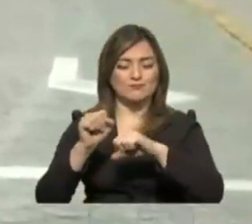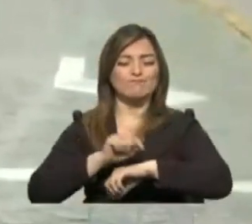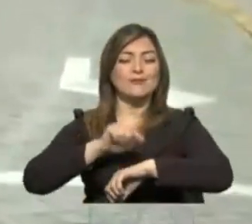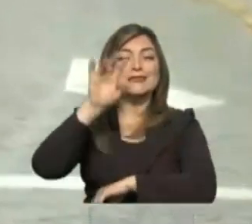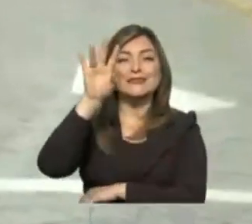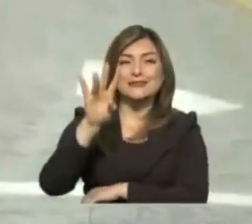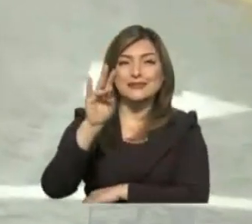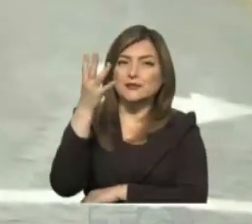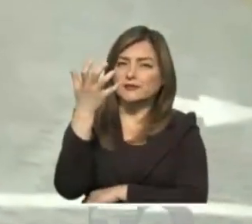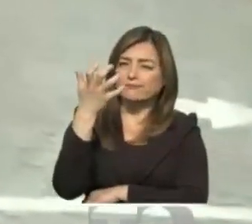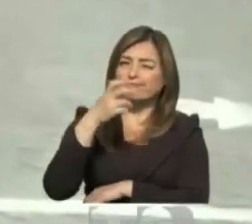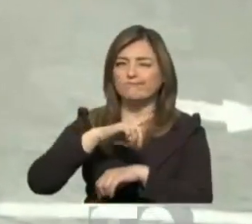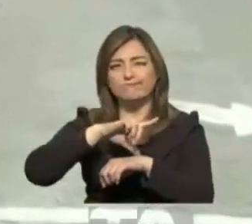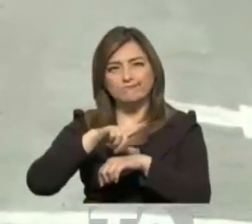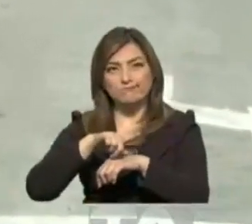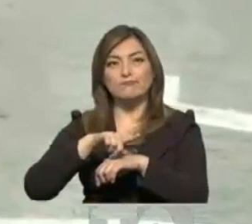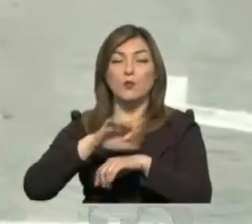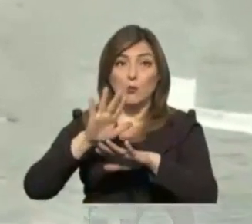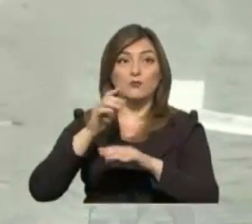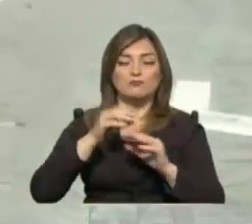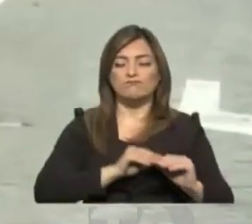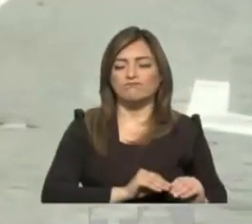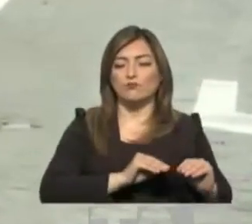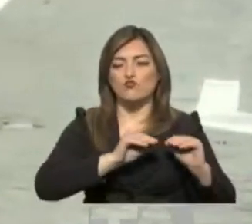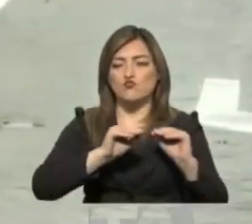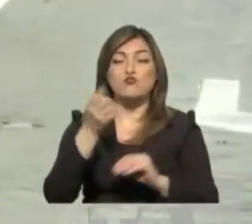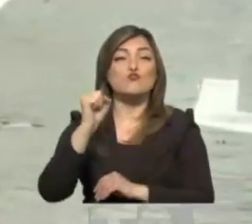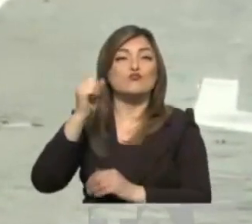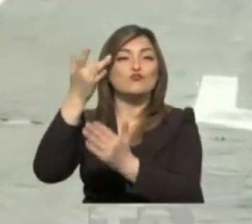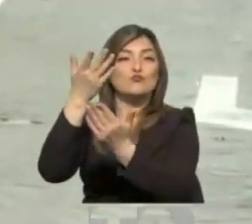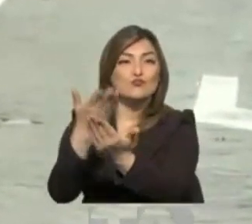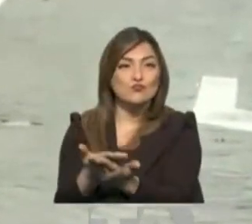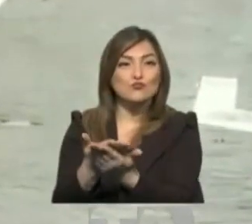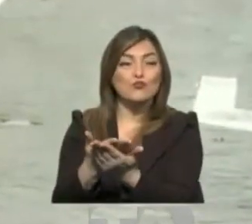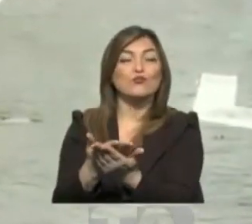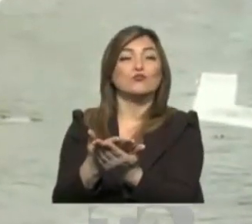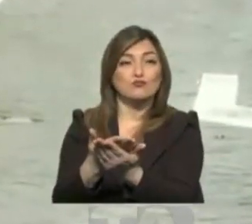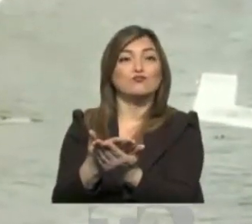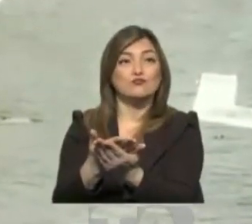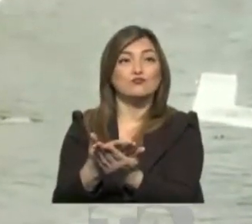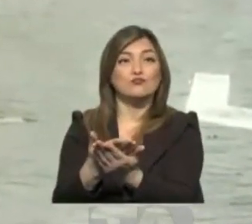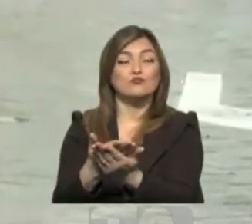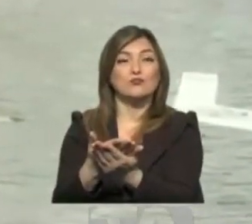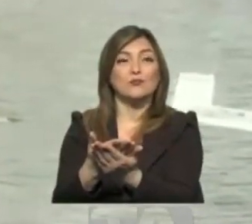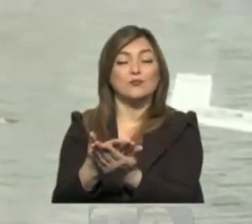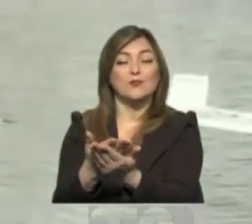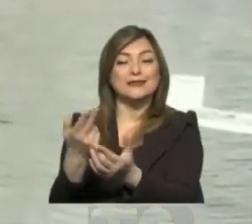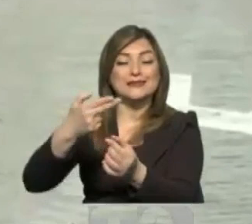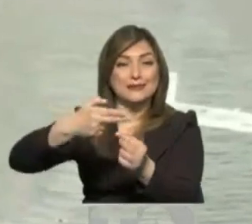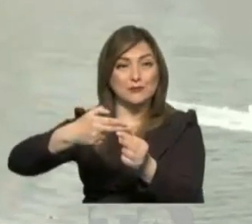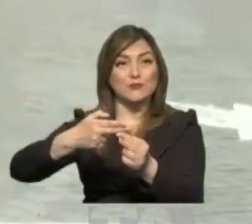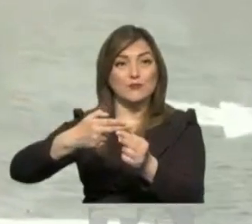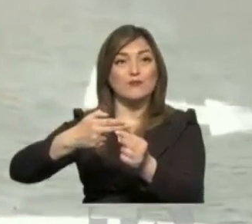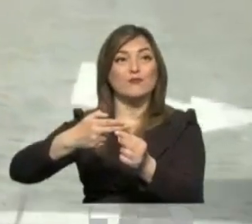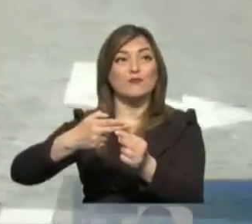el presidente electo Guillermo Lasso se traslade desde este punto hasta la capital metropolitana para participar de la misa Te